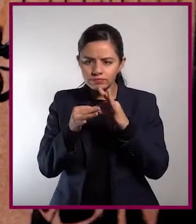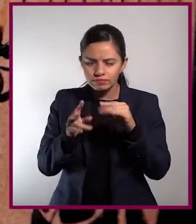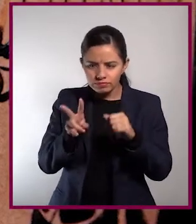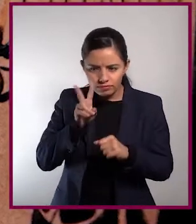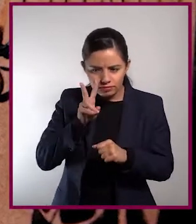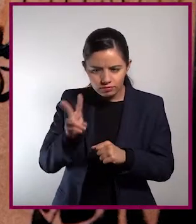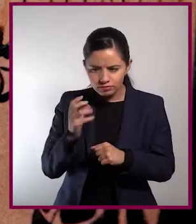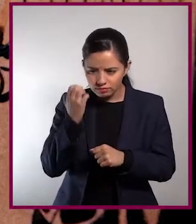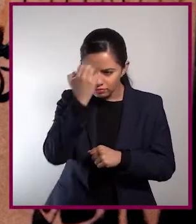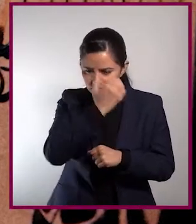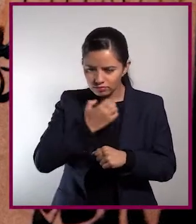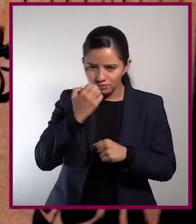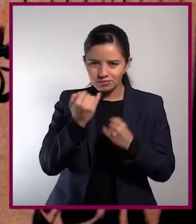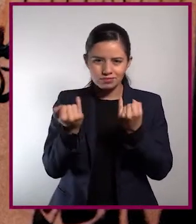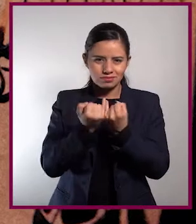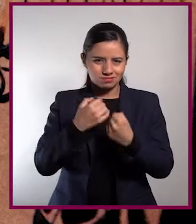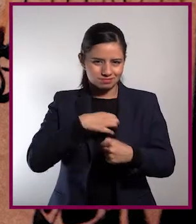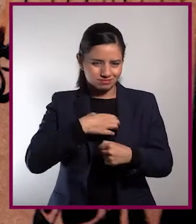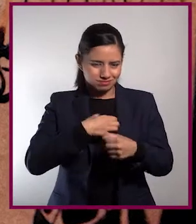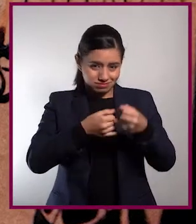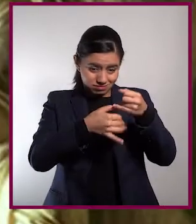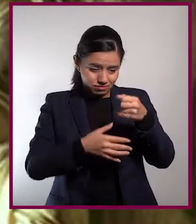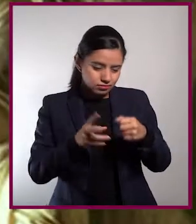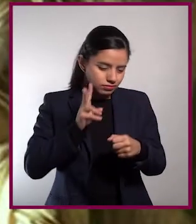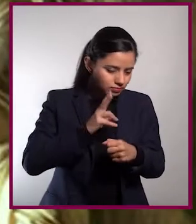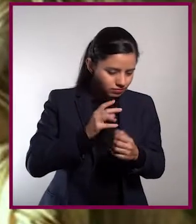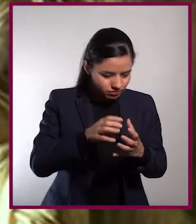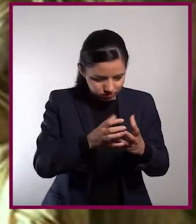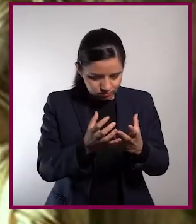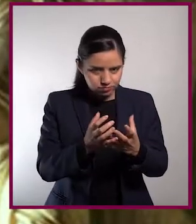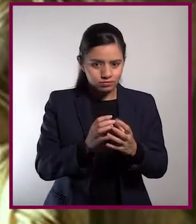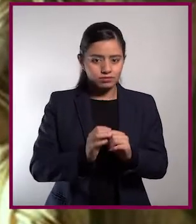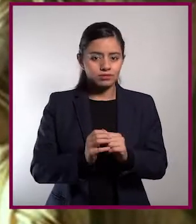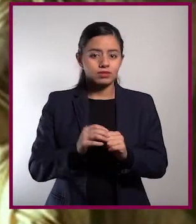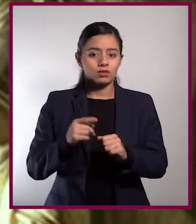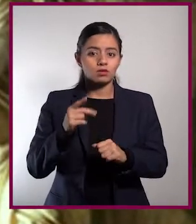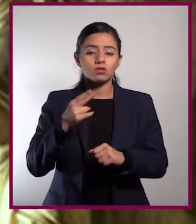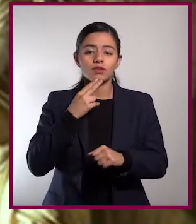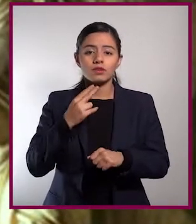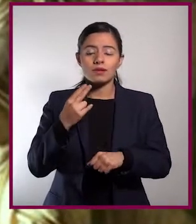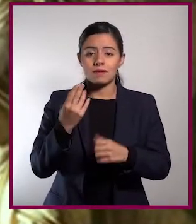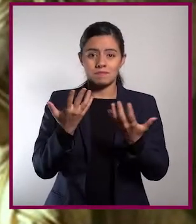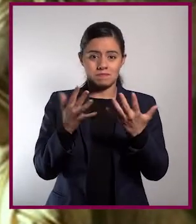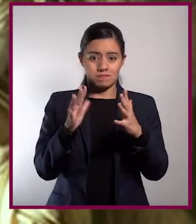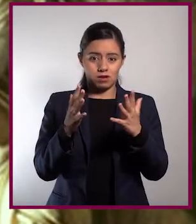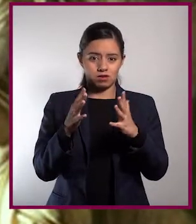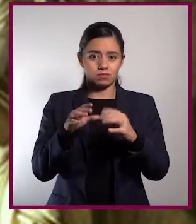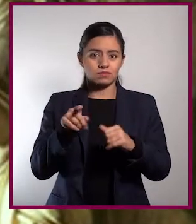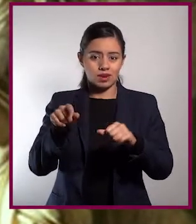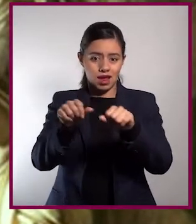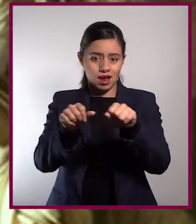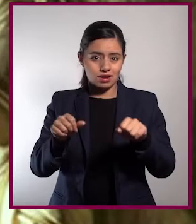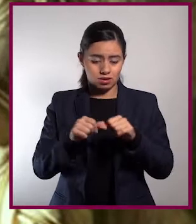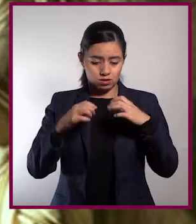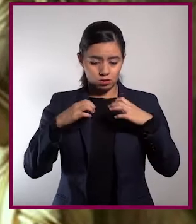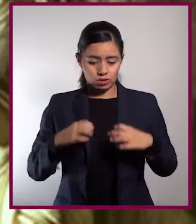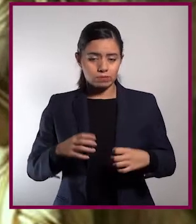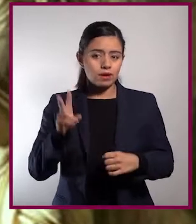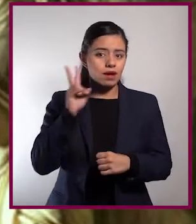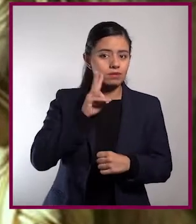general y el análisis de sus secreciones. Se usaban manos y dedos para palpar áreas del cuerpo con el fin de